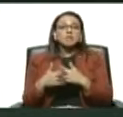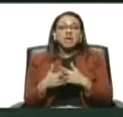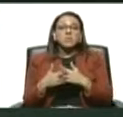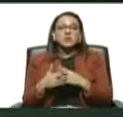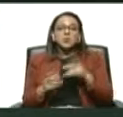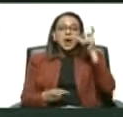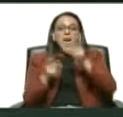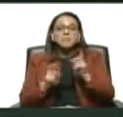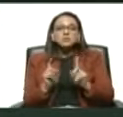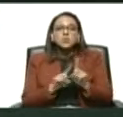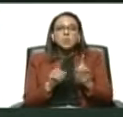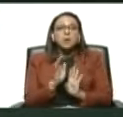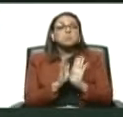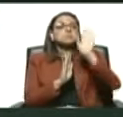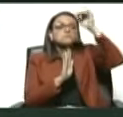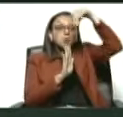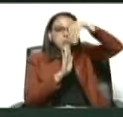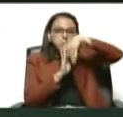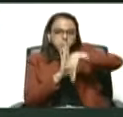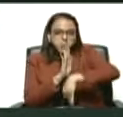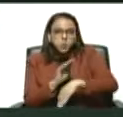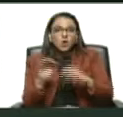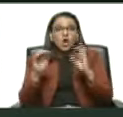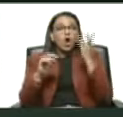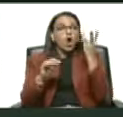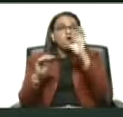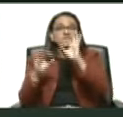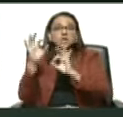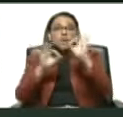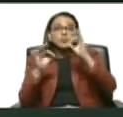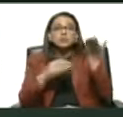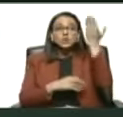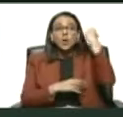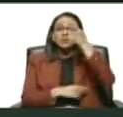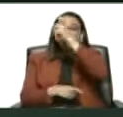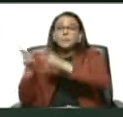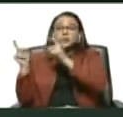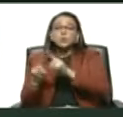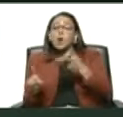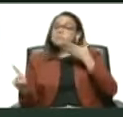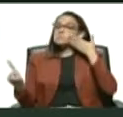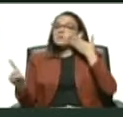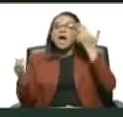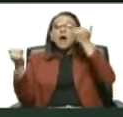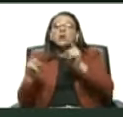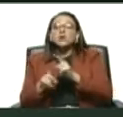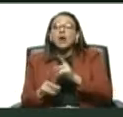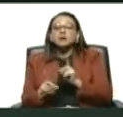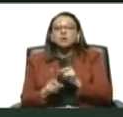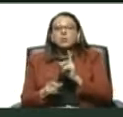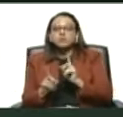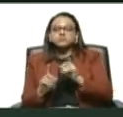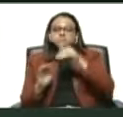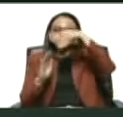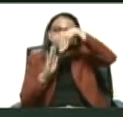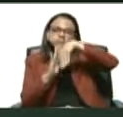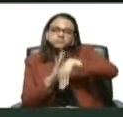De 80% a 45%. Pero además,